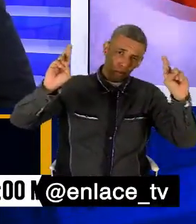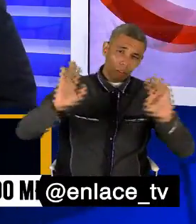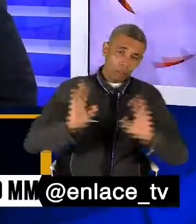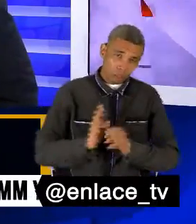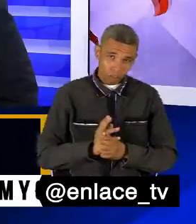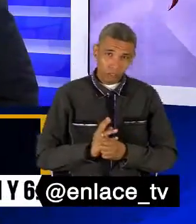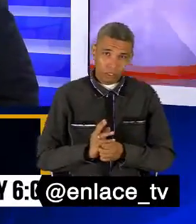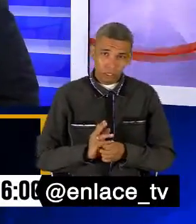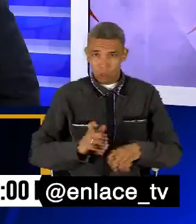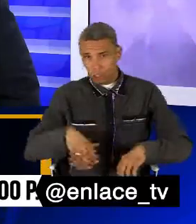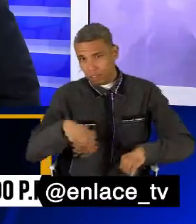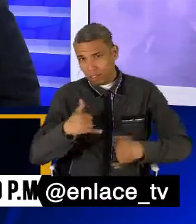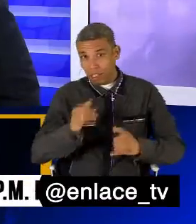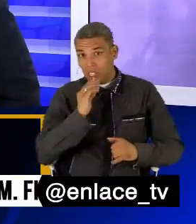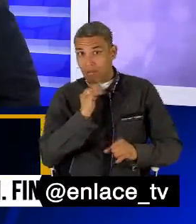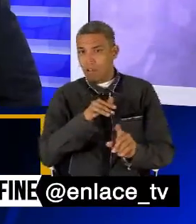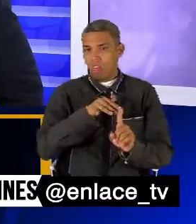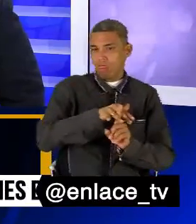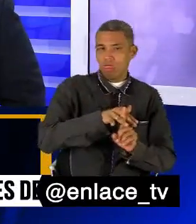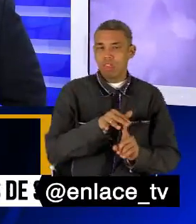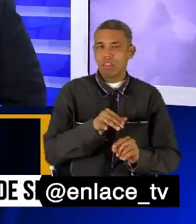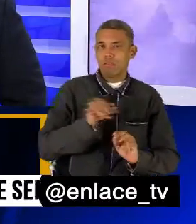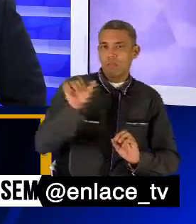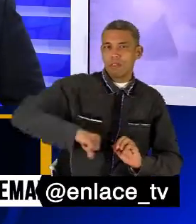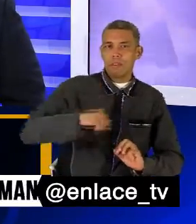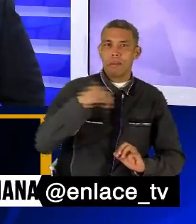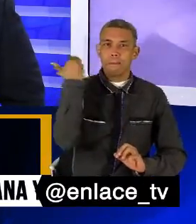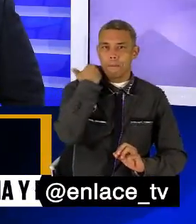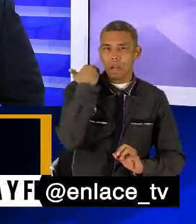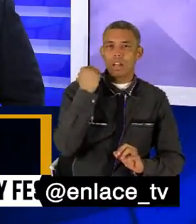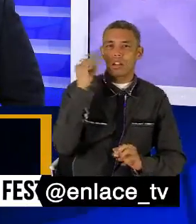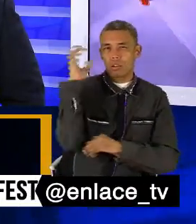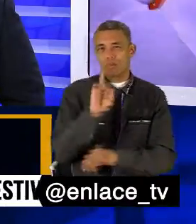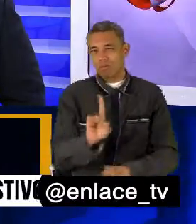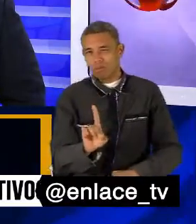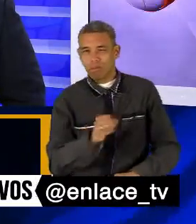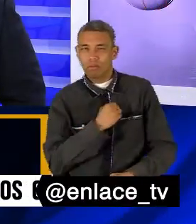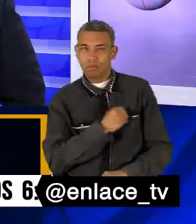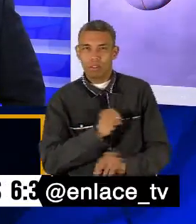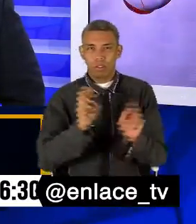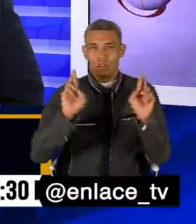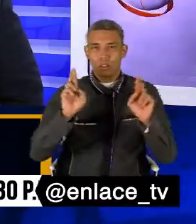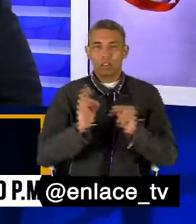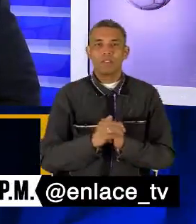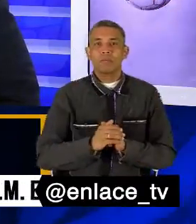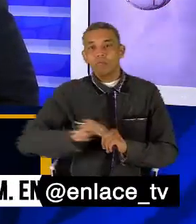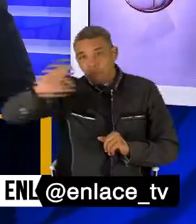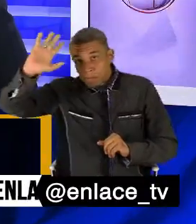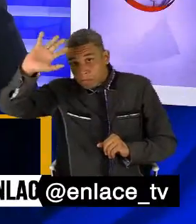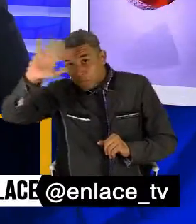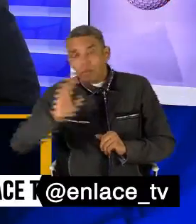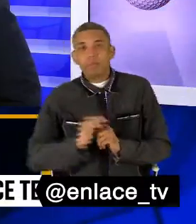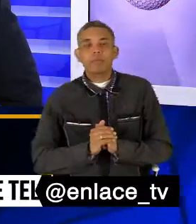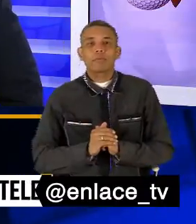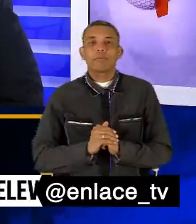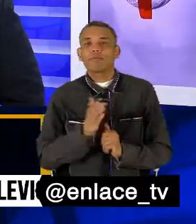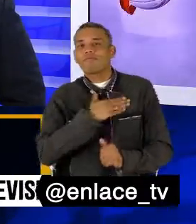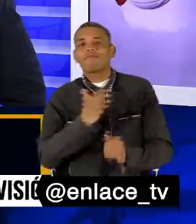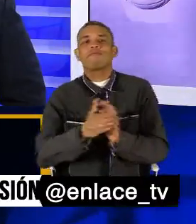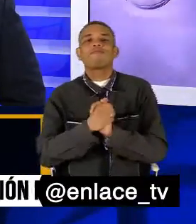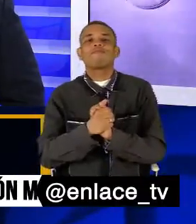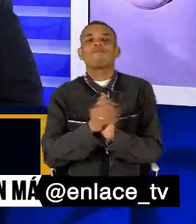de la selección de Colombia como también la selección de Paraguay. Me voy desde Pasadena, en Los Ángeles, California, Estados Unidos. Un abrazo para